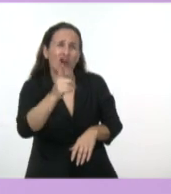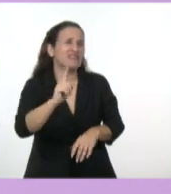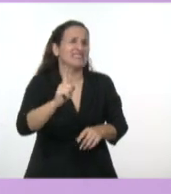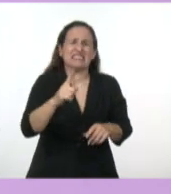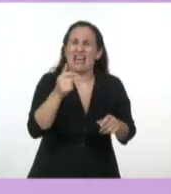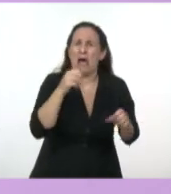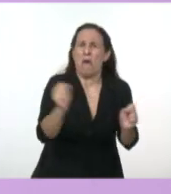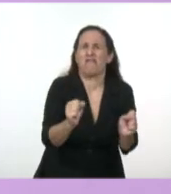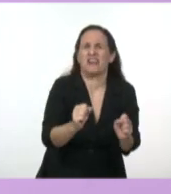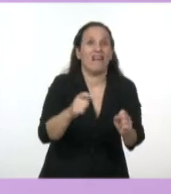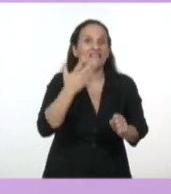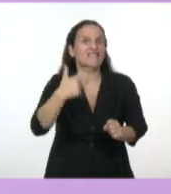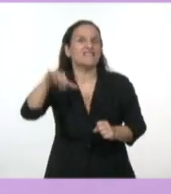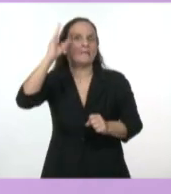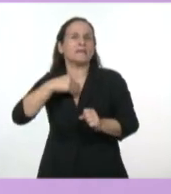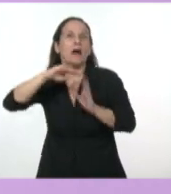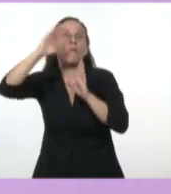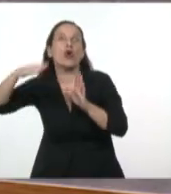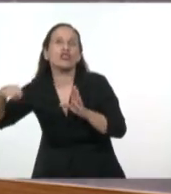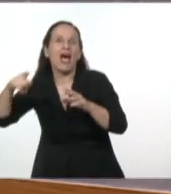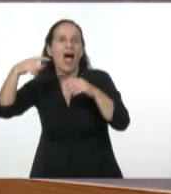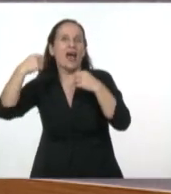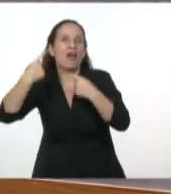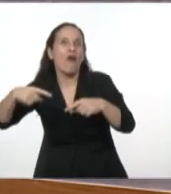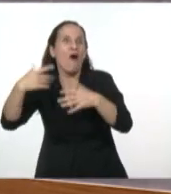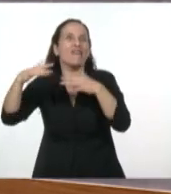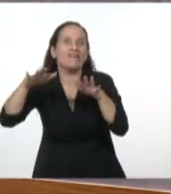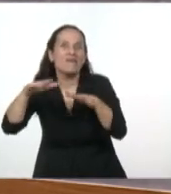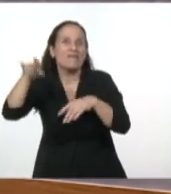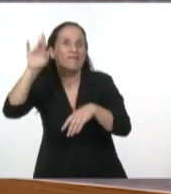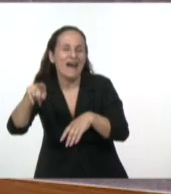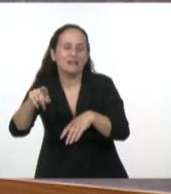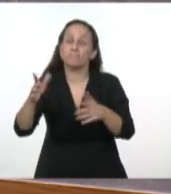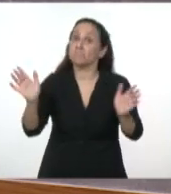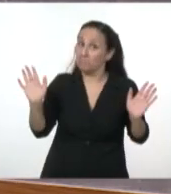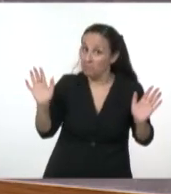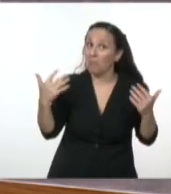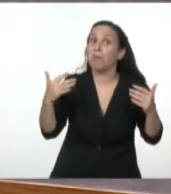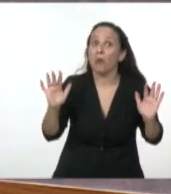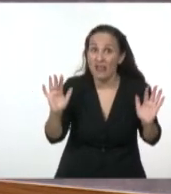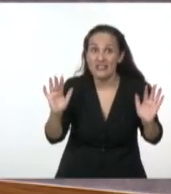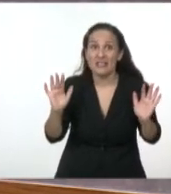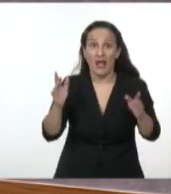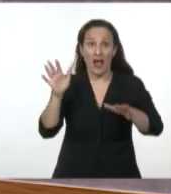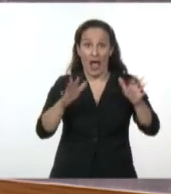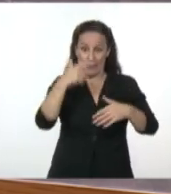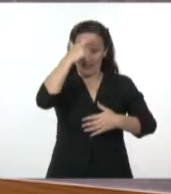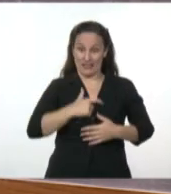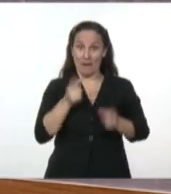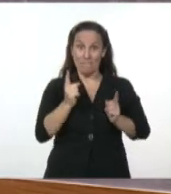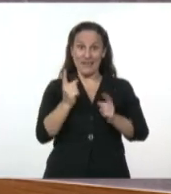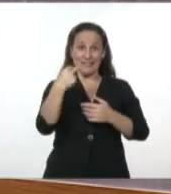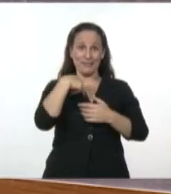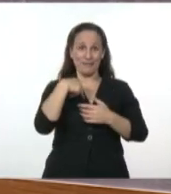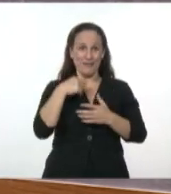vamos a la montaña, que hay más actividades para hacer, ¿no? Sí, puede ser. O muchas veces también las discusiones son con nosotros mismos. Claro. No sé, estoy por